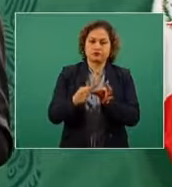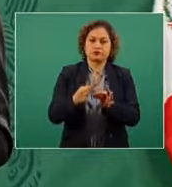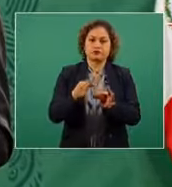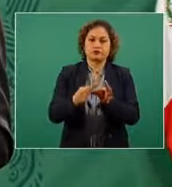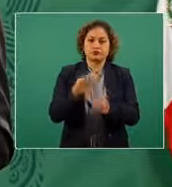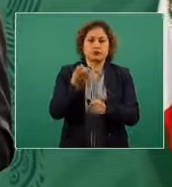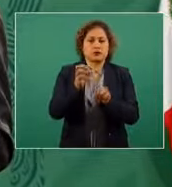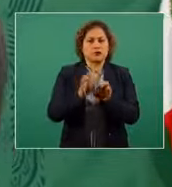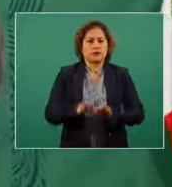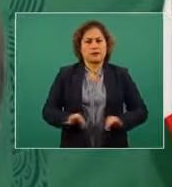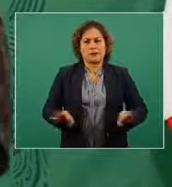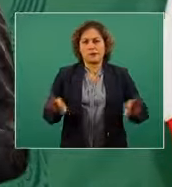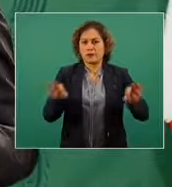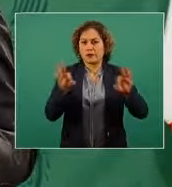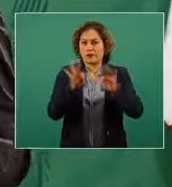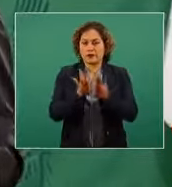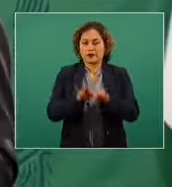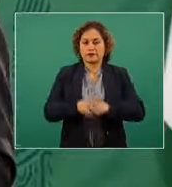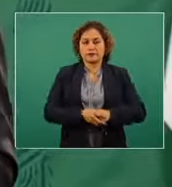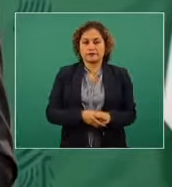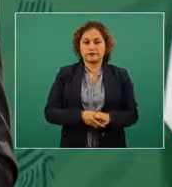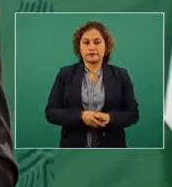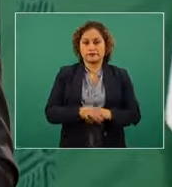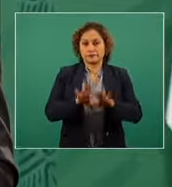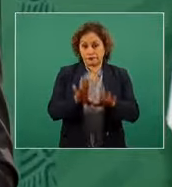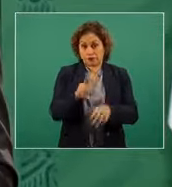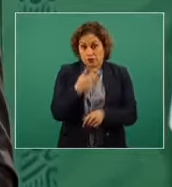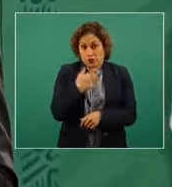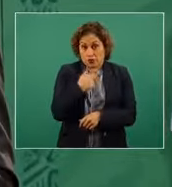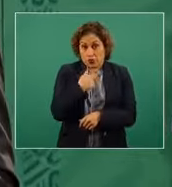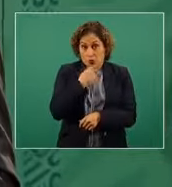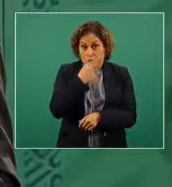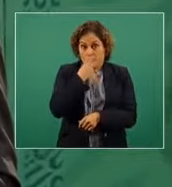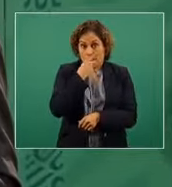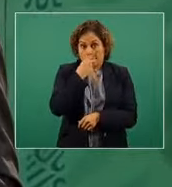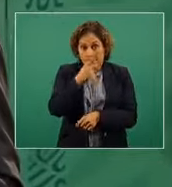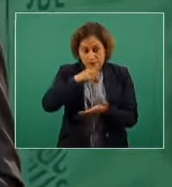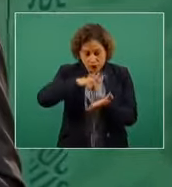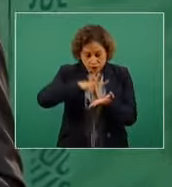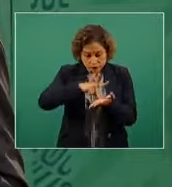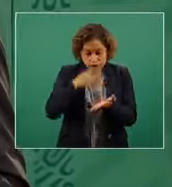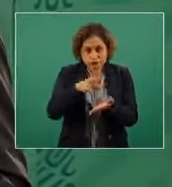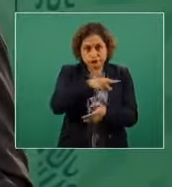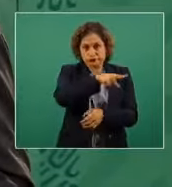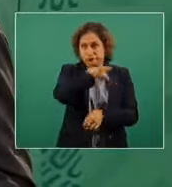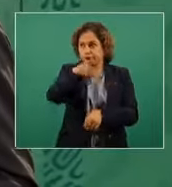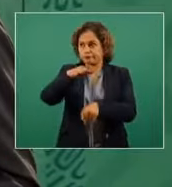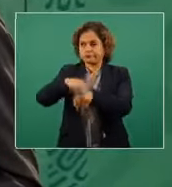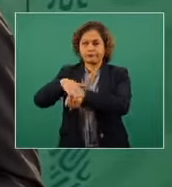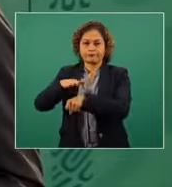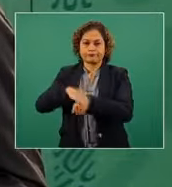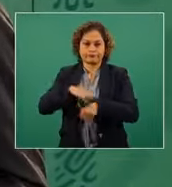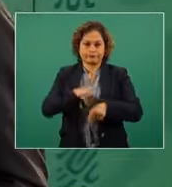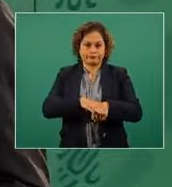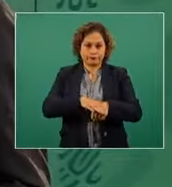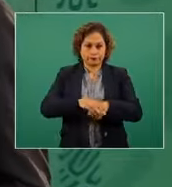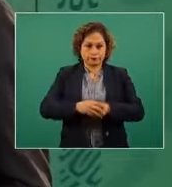indispensable. Yo les recuerdo lo que